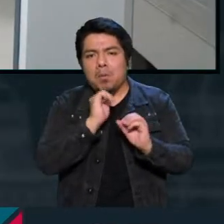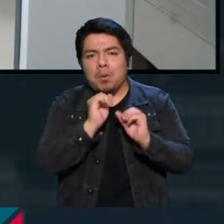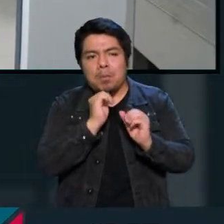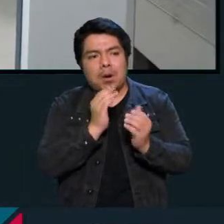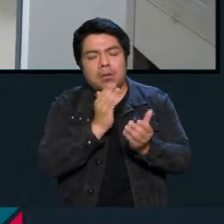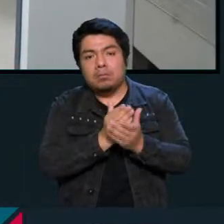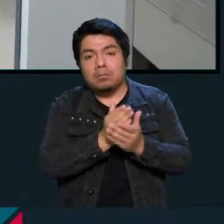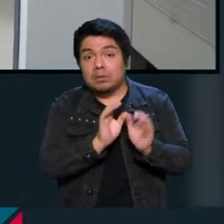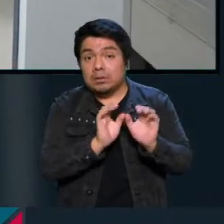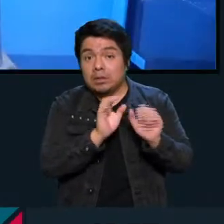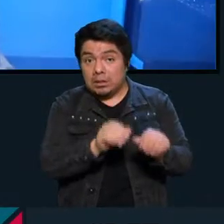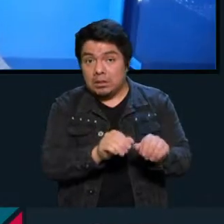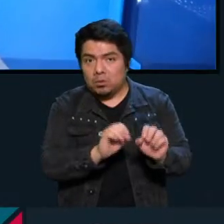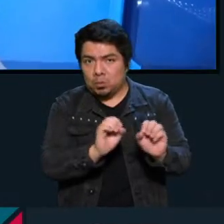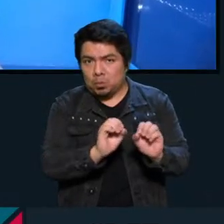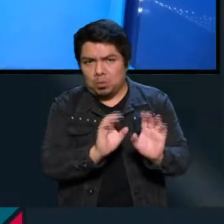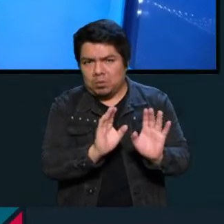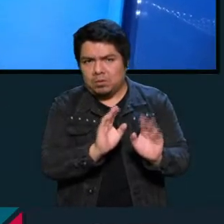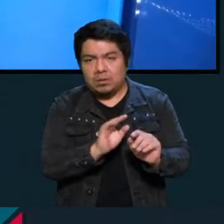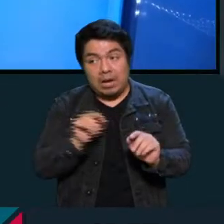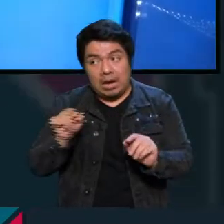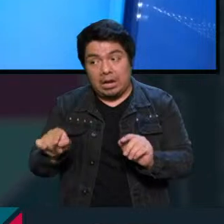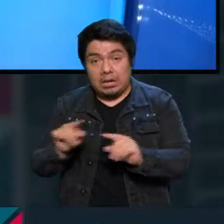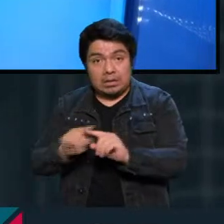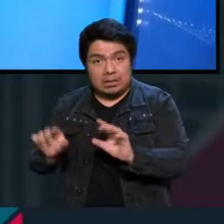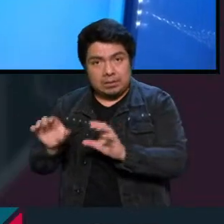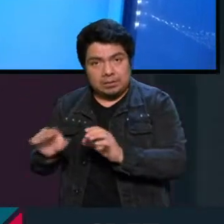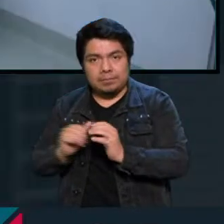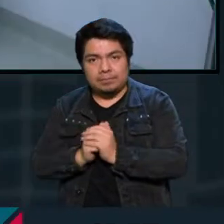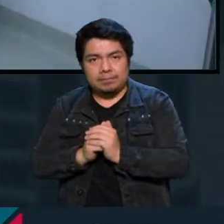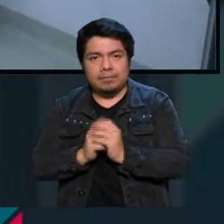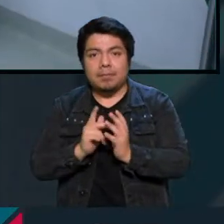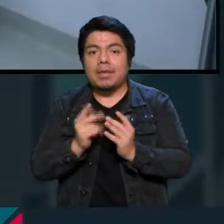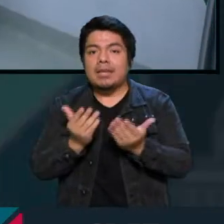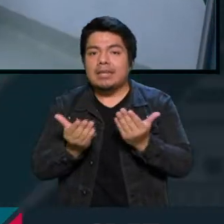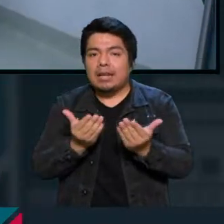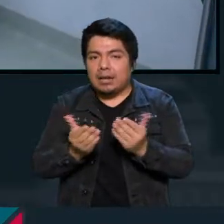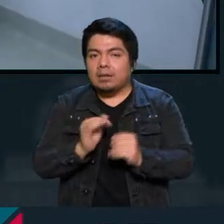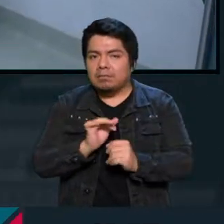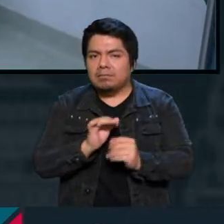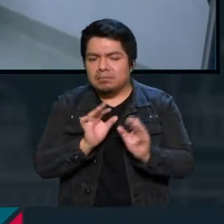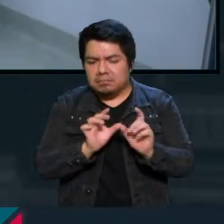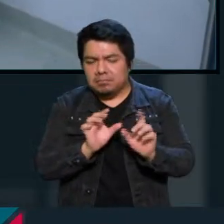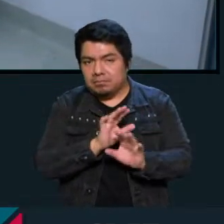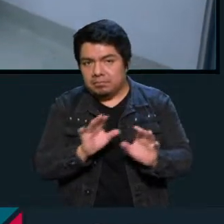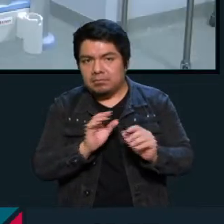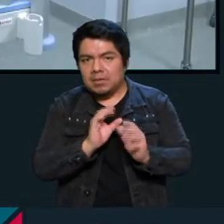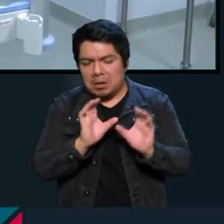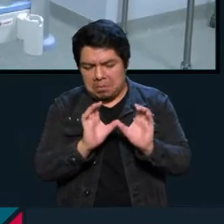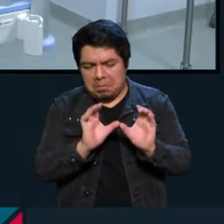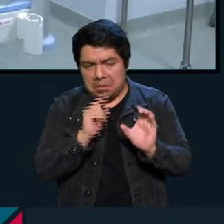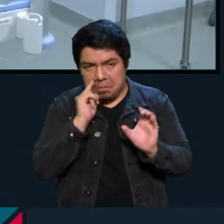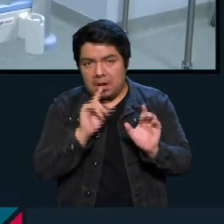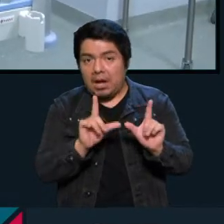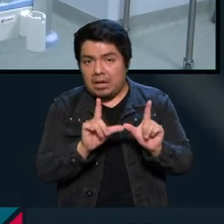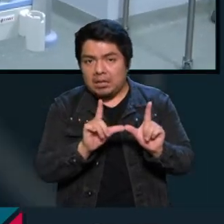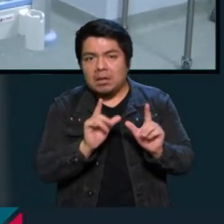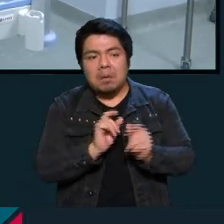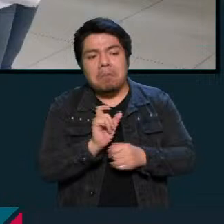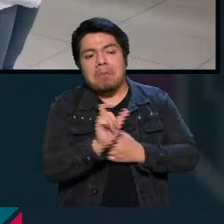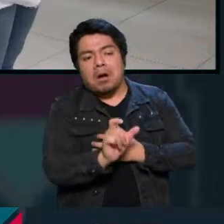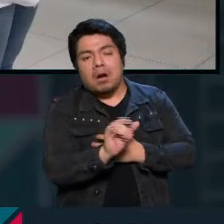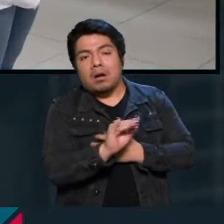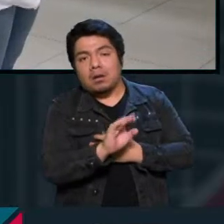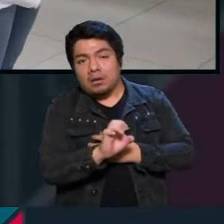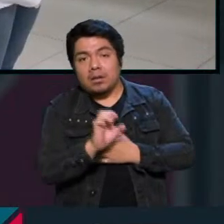necesariamente tienen que estar inscritas, como en el caso del Seguro Popular, aunque hoy se puede conseguir una credencial, pero no es necesario que lleven una credencial, con que vayan con identificación oficial